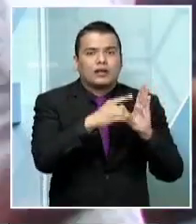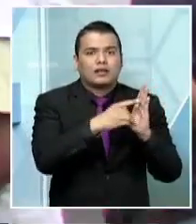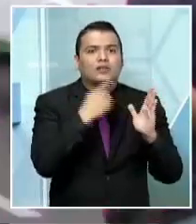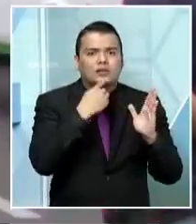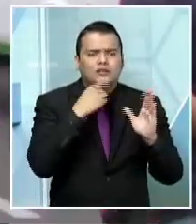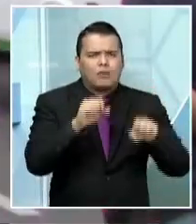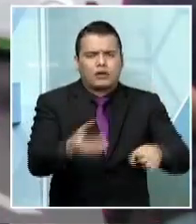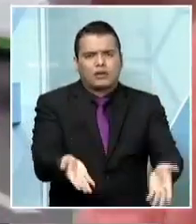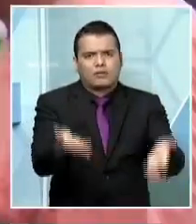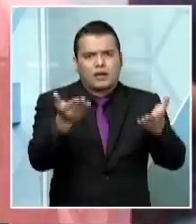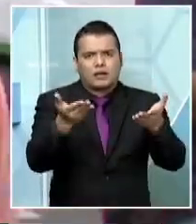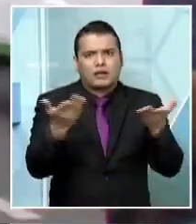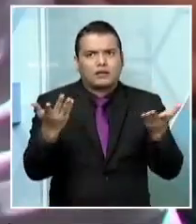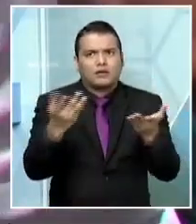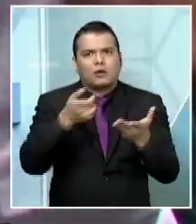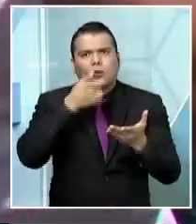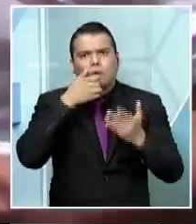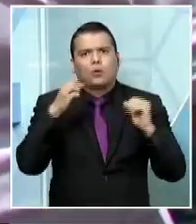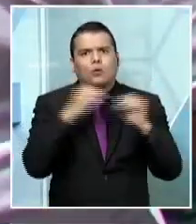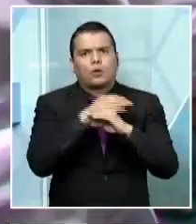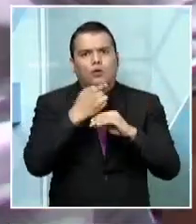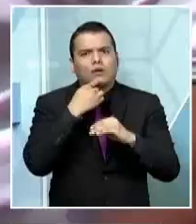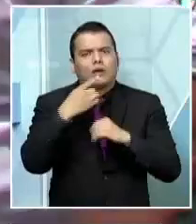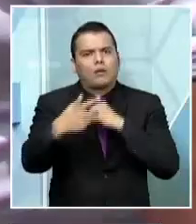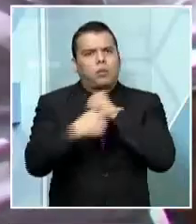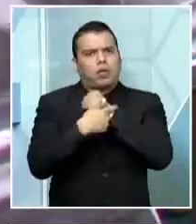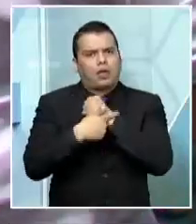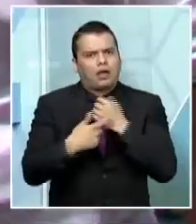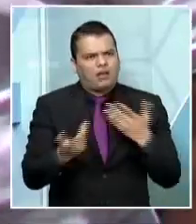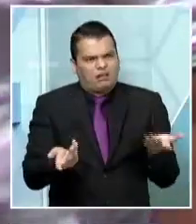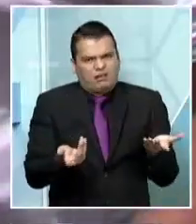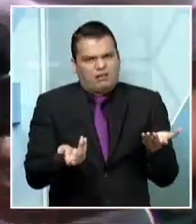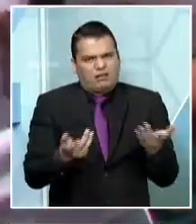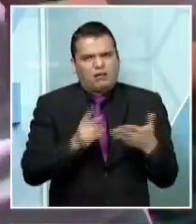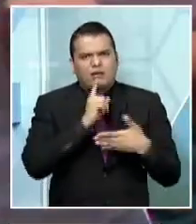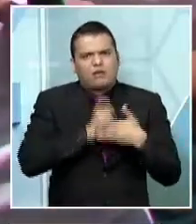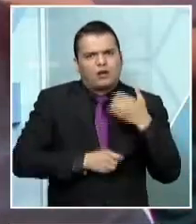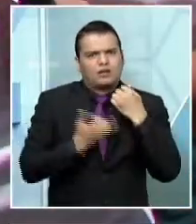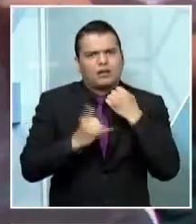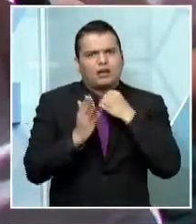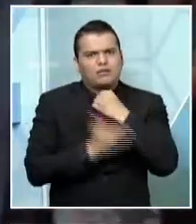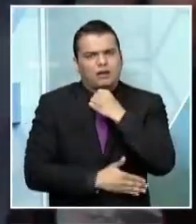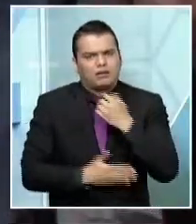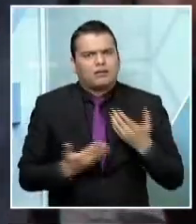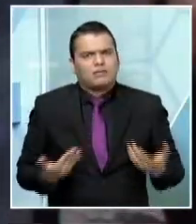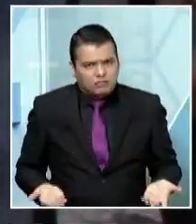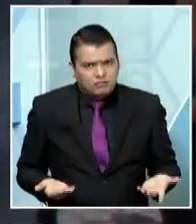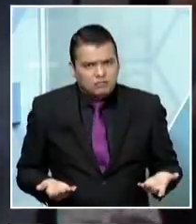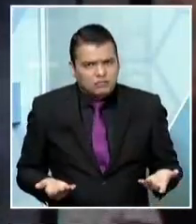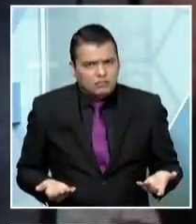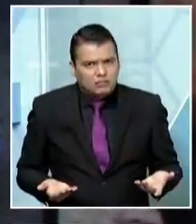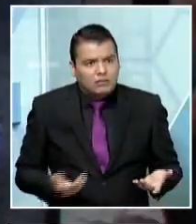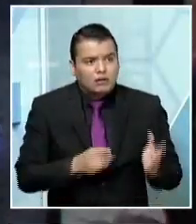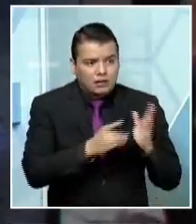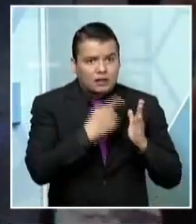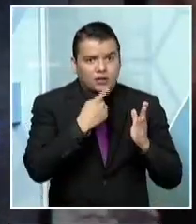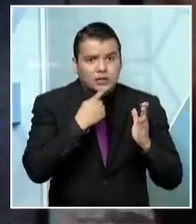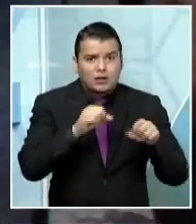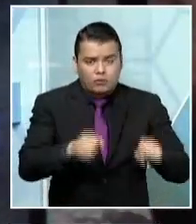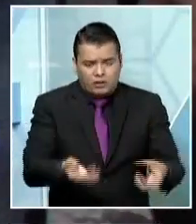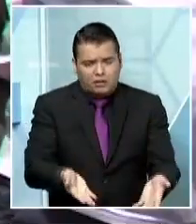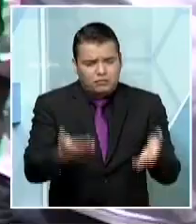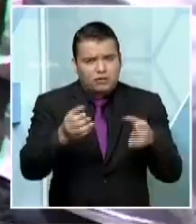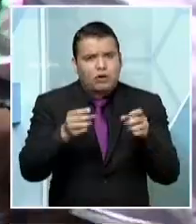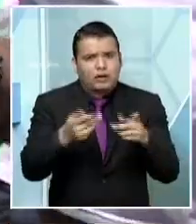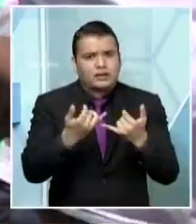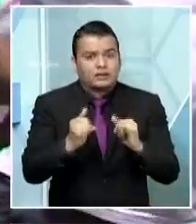estamos amparados por la ley y por el Ministerio de Transporte. El subsecretario de Tránsito de Cali le dio la cara a esta manifestación y se comprometió a entablar una línea directa con este gremio al tiempo que